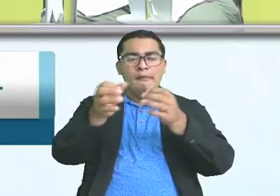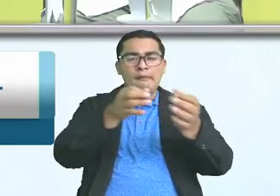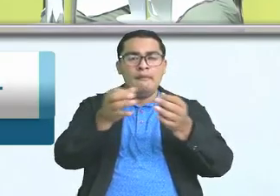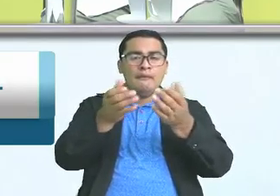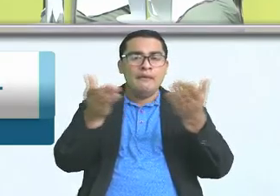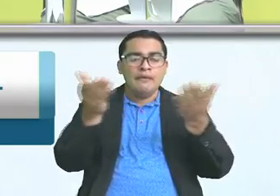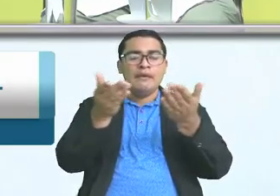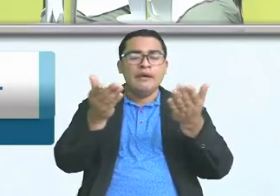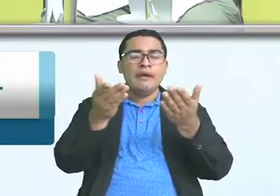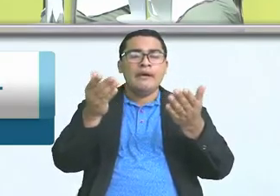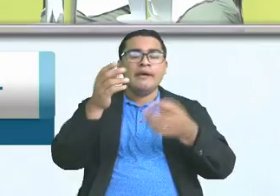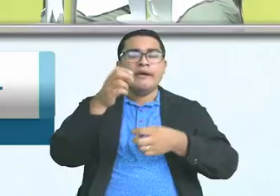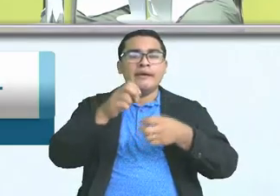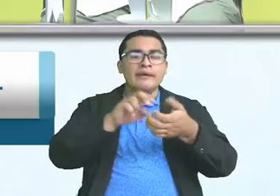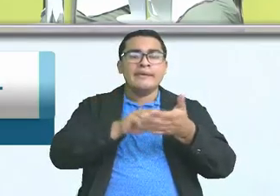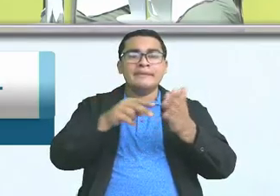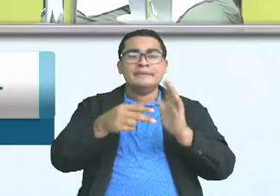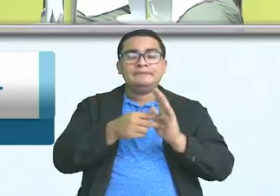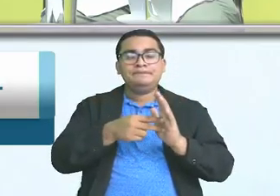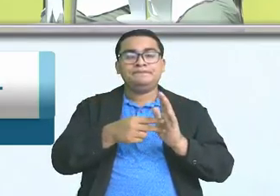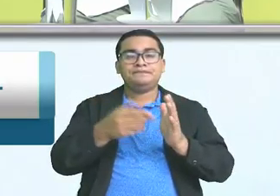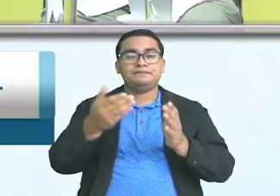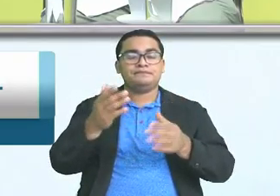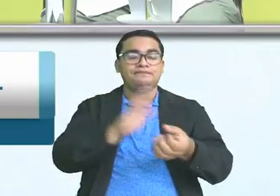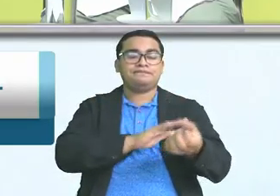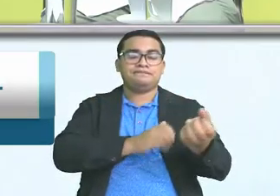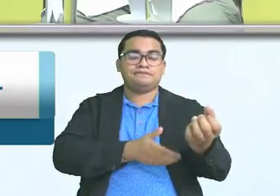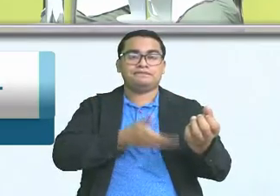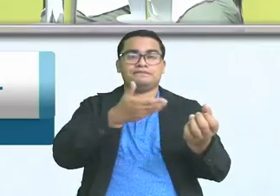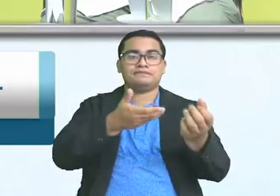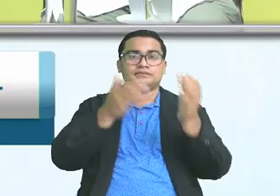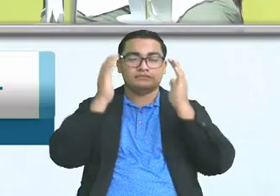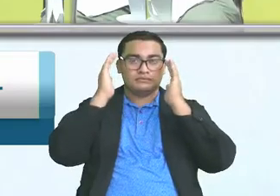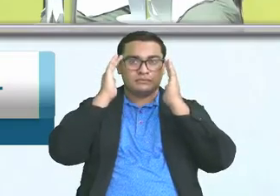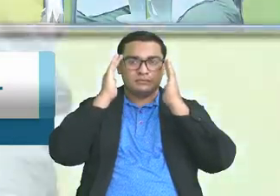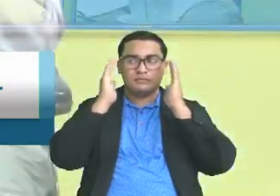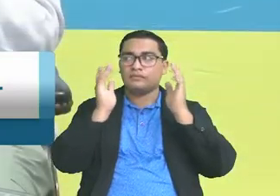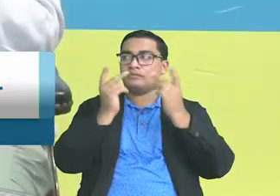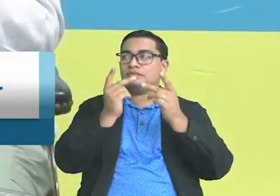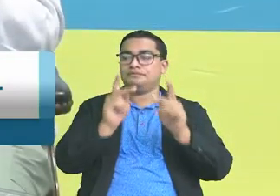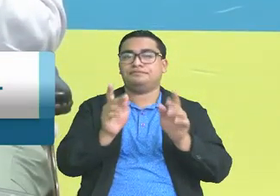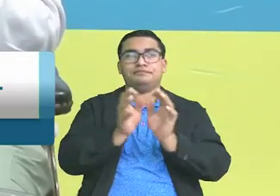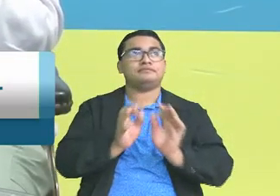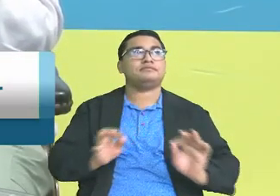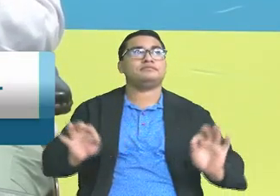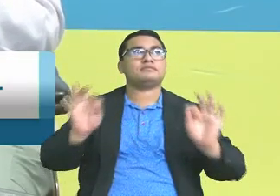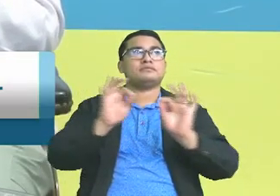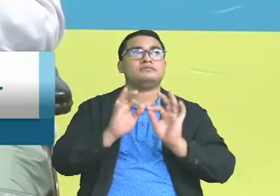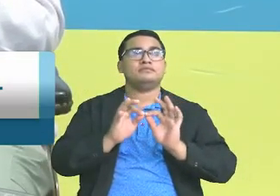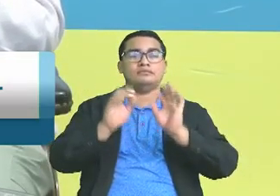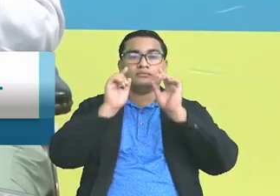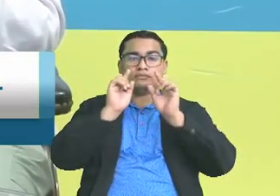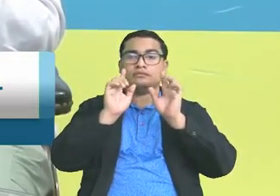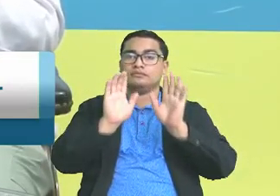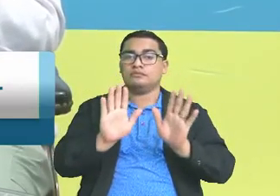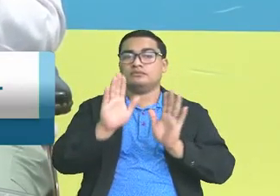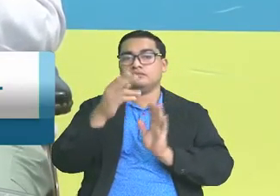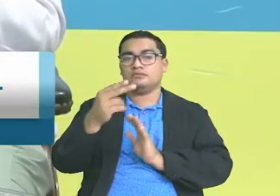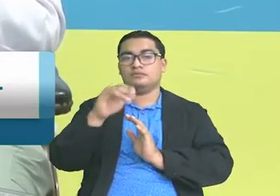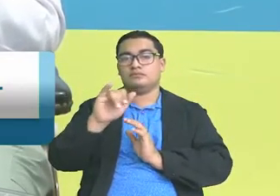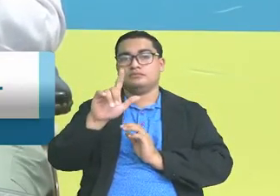la hipertensión es el principal factor de riesgo, no el único. Pero a eso le tenemos que sumar dislipidemia,